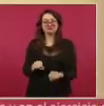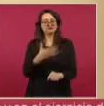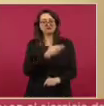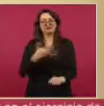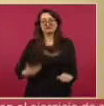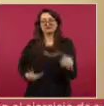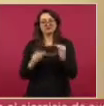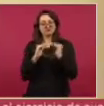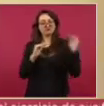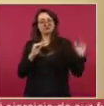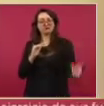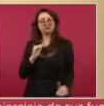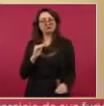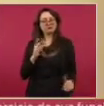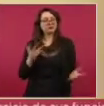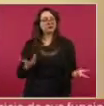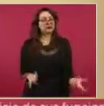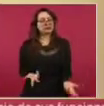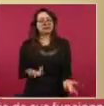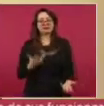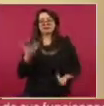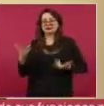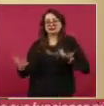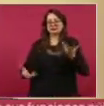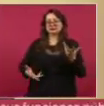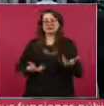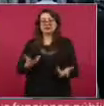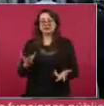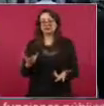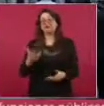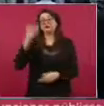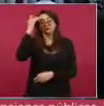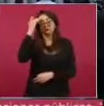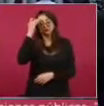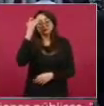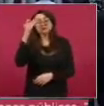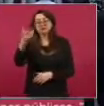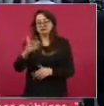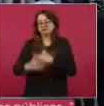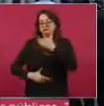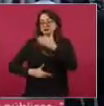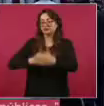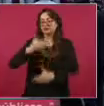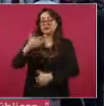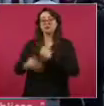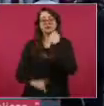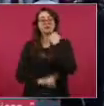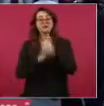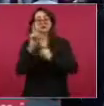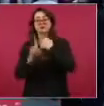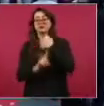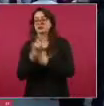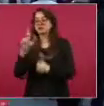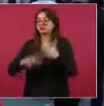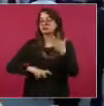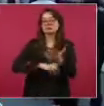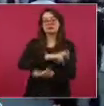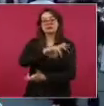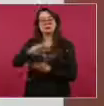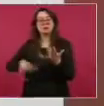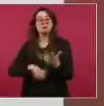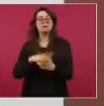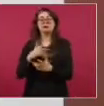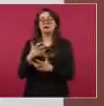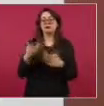Mientras el tiempo pasaba, la situación social se deterioraba cada vez más. Muchos